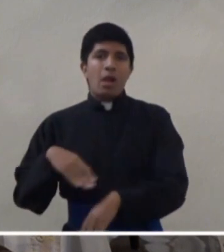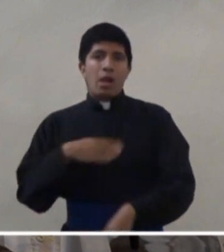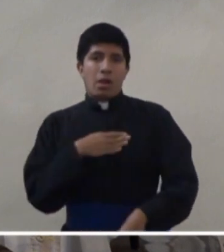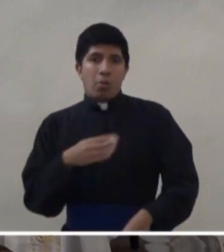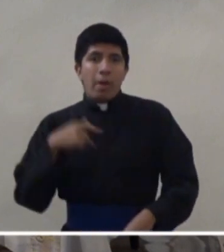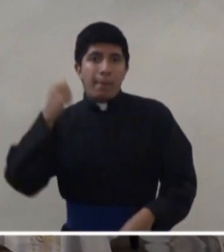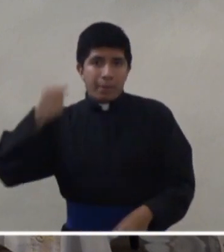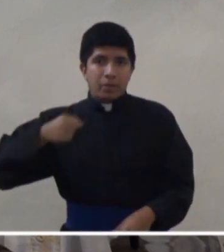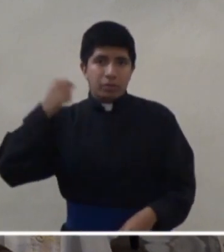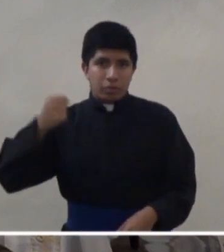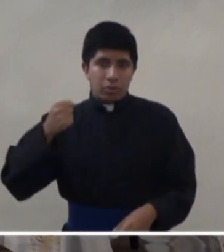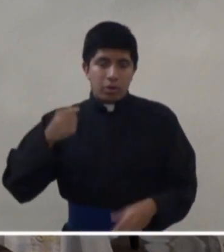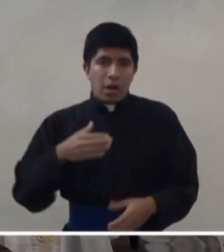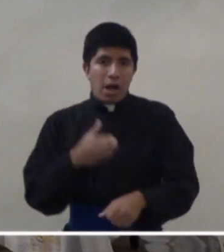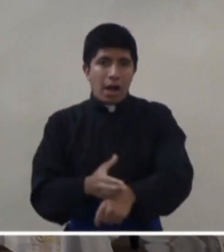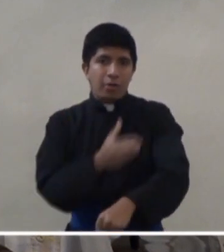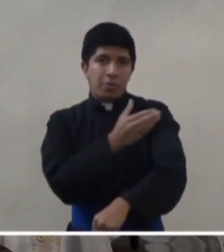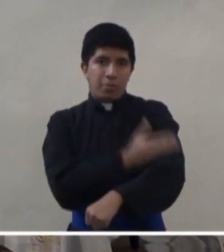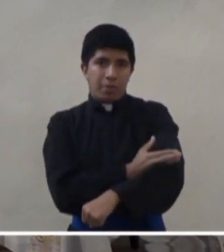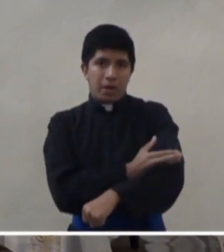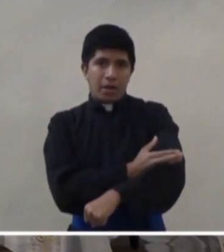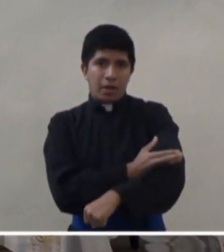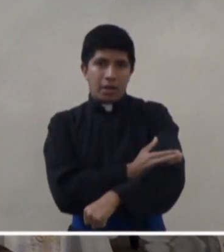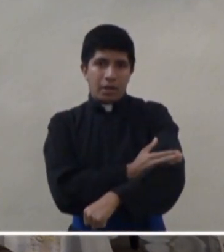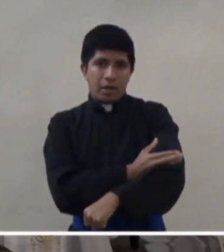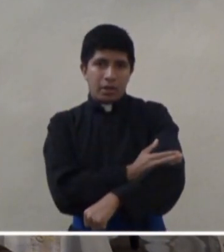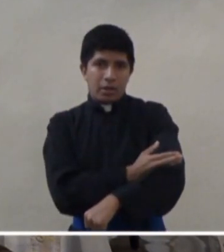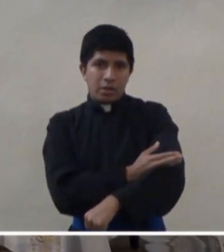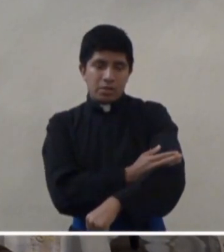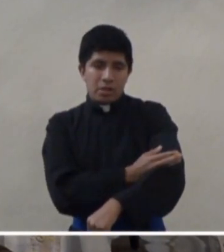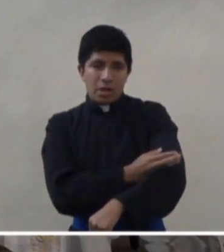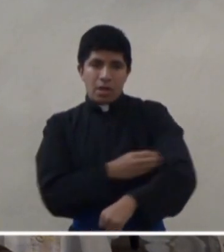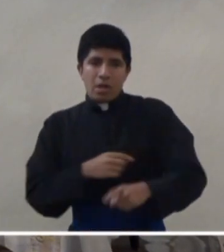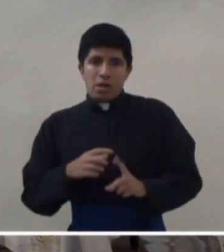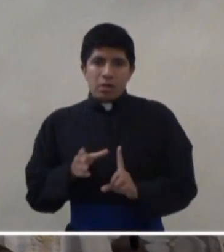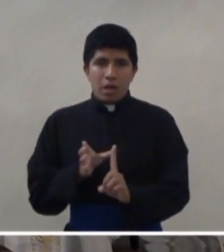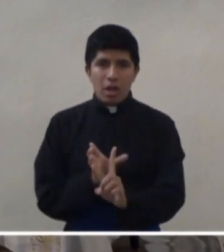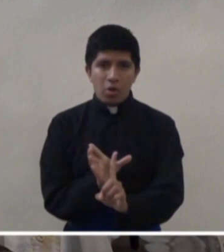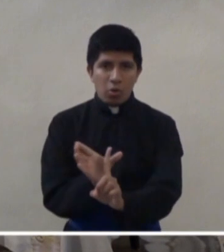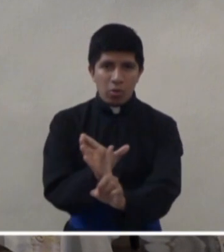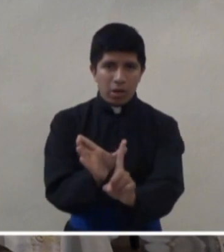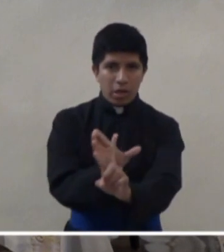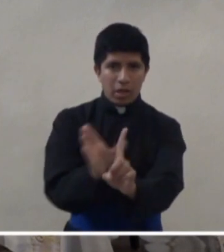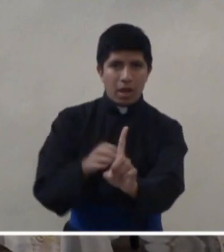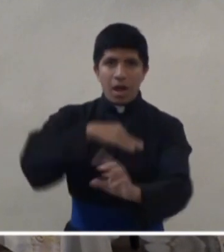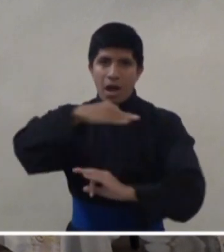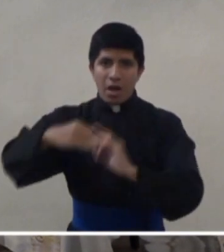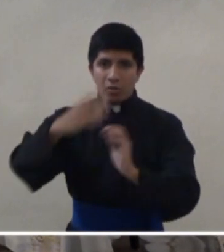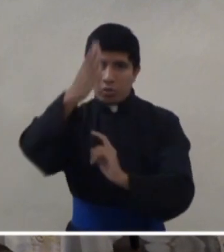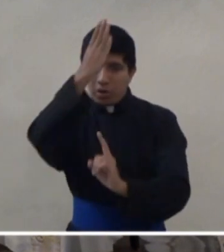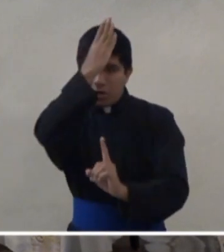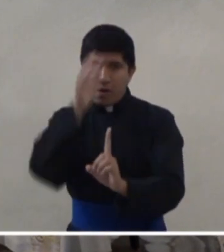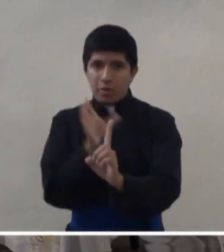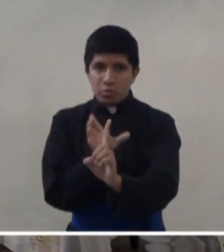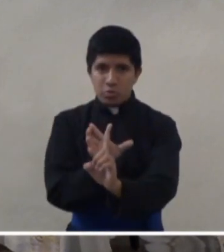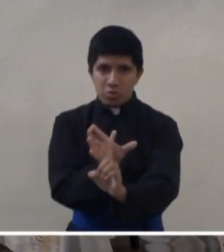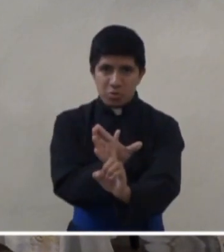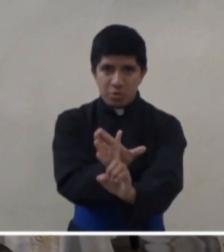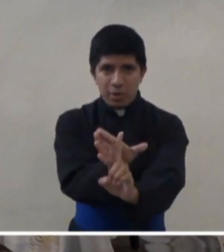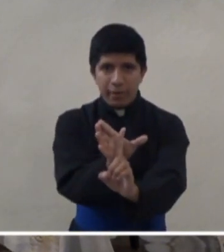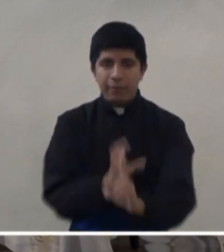acompaña, es el que protege del peligro, inclusive exponiendo su